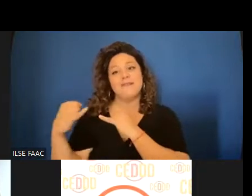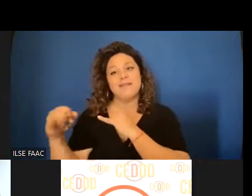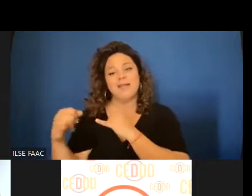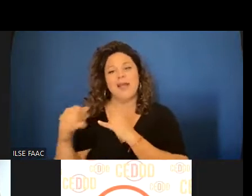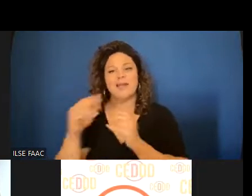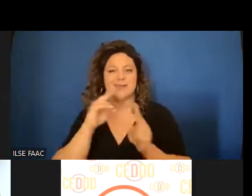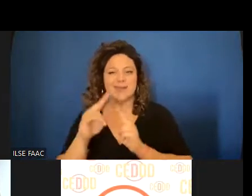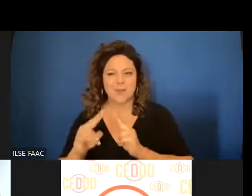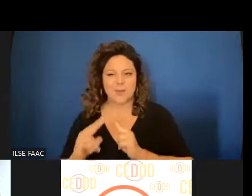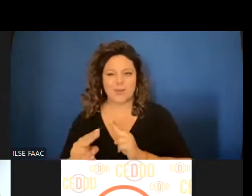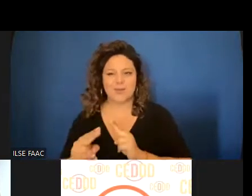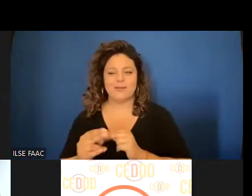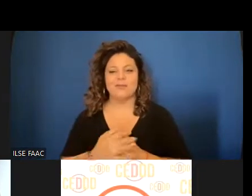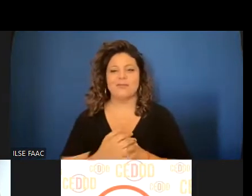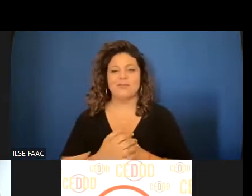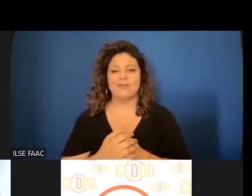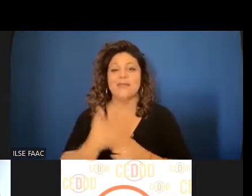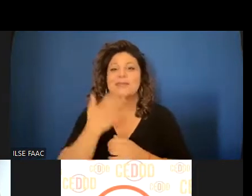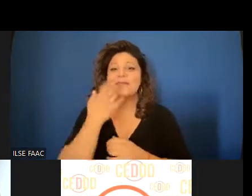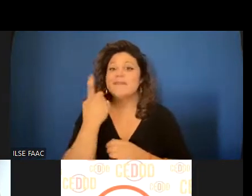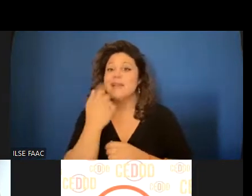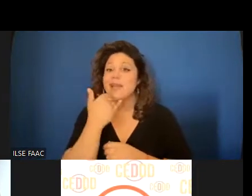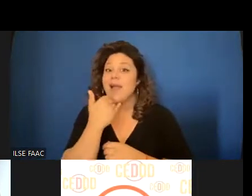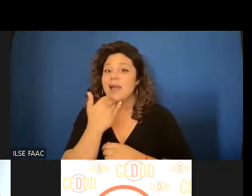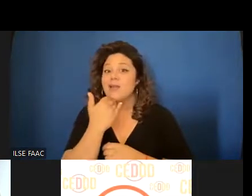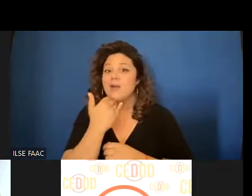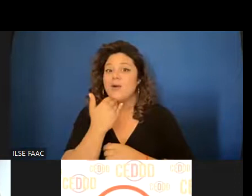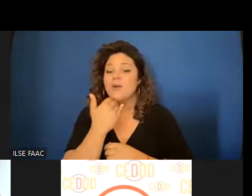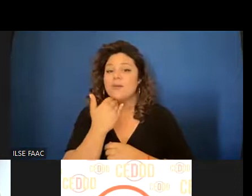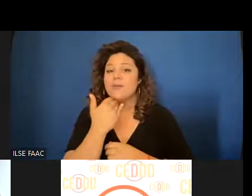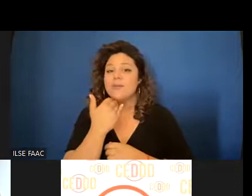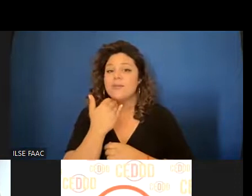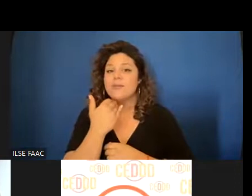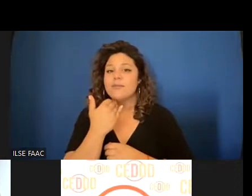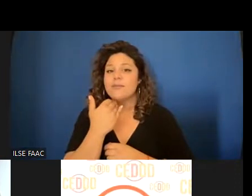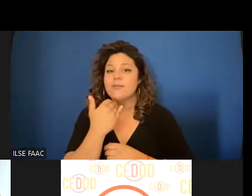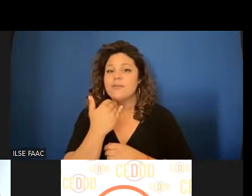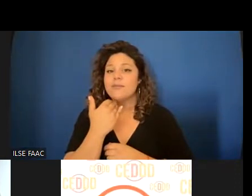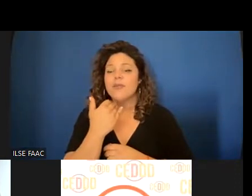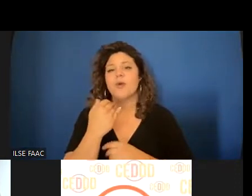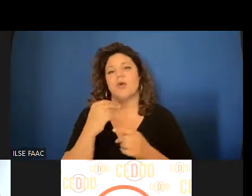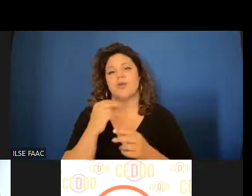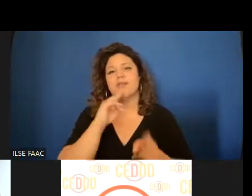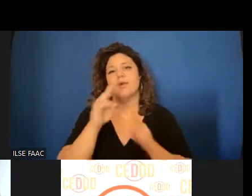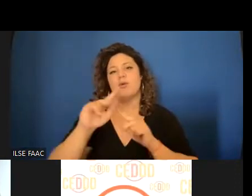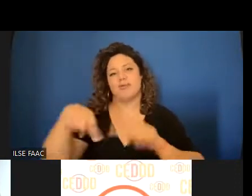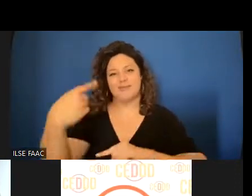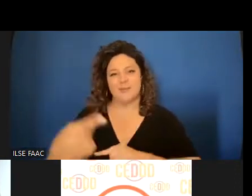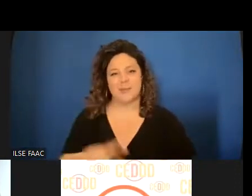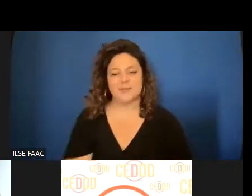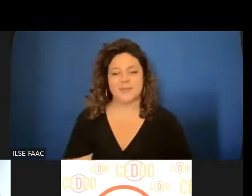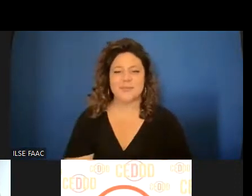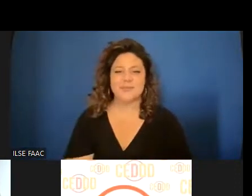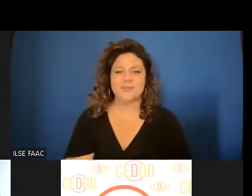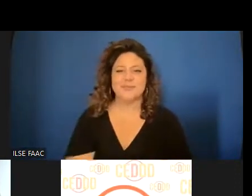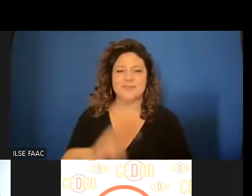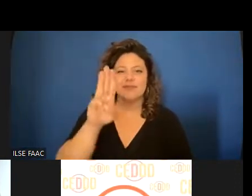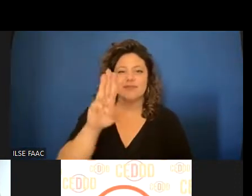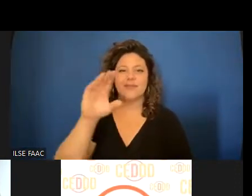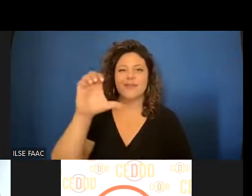de discapacidad a lo mejor para entrar en un centro especial de empleo o para un tema de cuotas reserva de grandes empresas y todo esto, ¿vale?